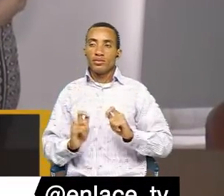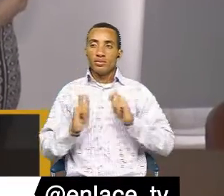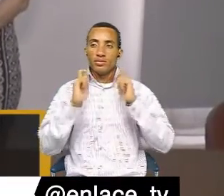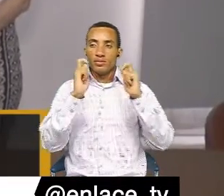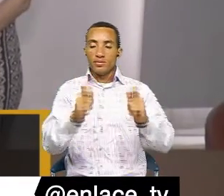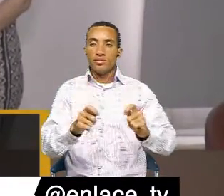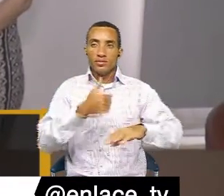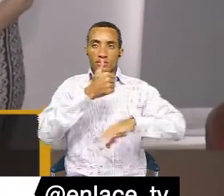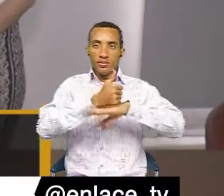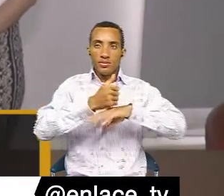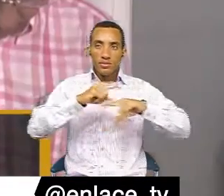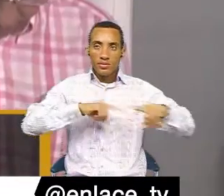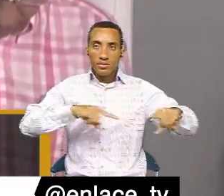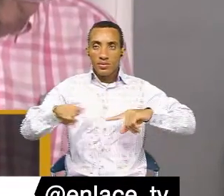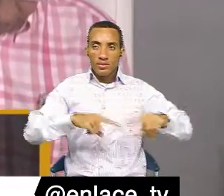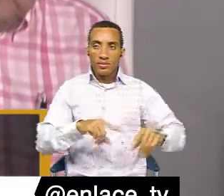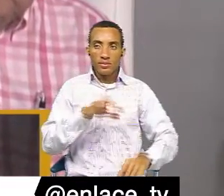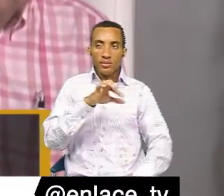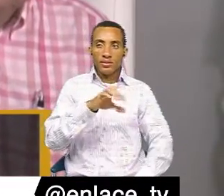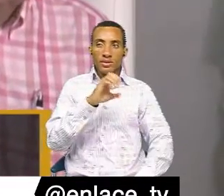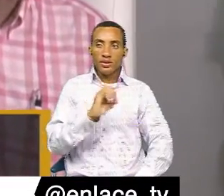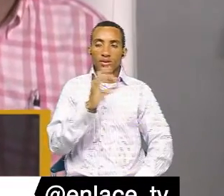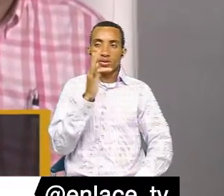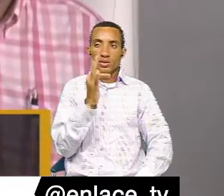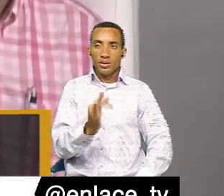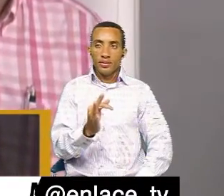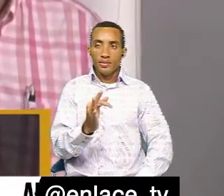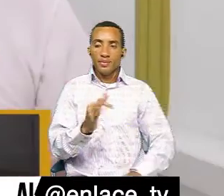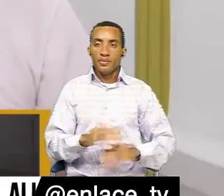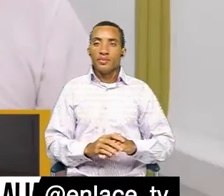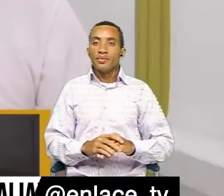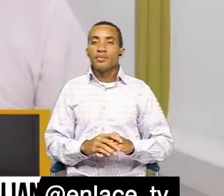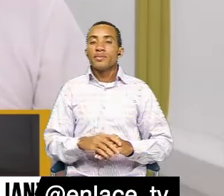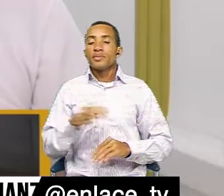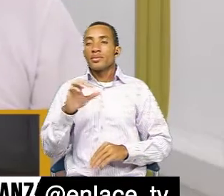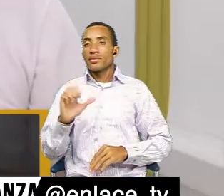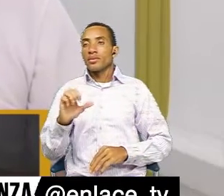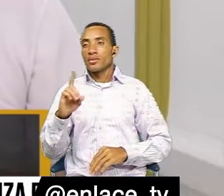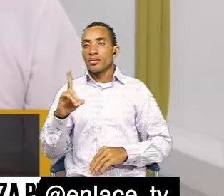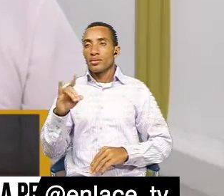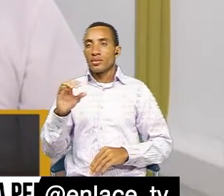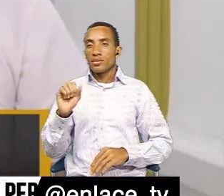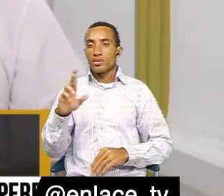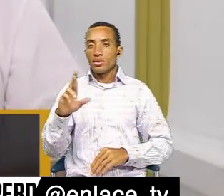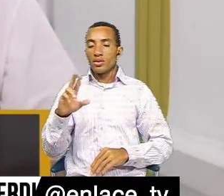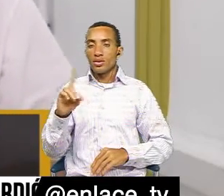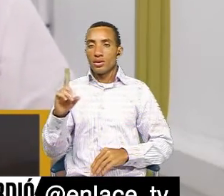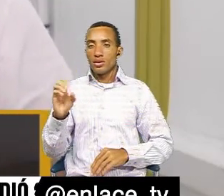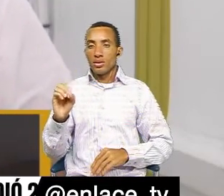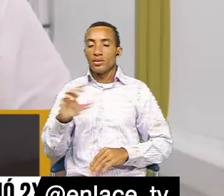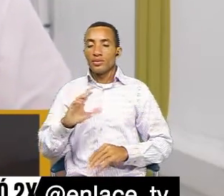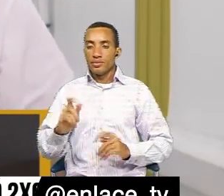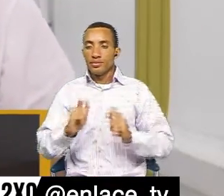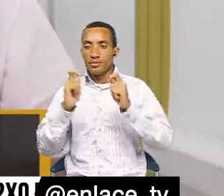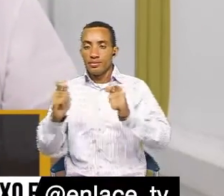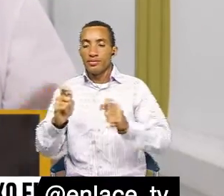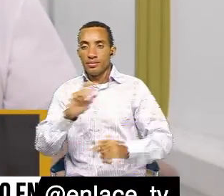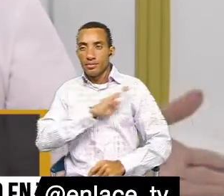director responsable del POT para Barranca Bermeja. Jenny Suárez y Eduardo Díaz han recibido esta designación del alcalde en rueda de